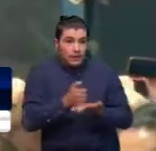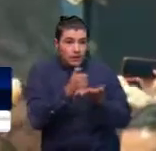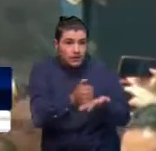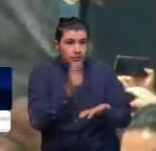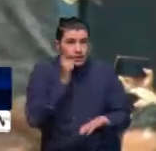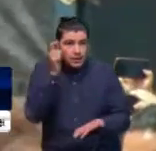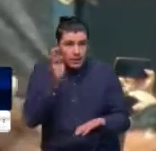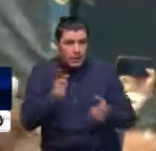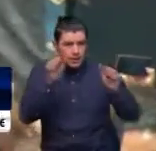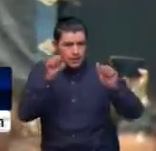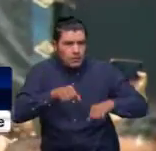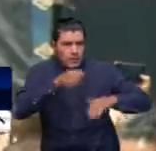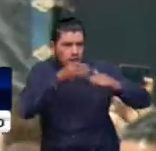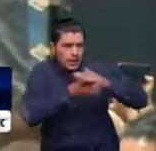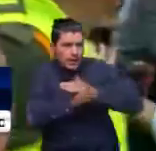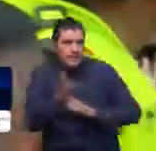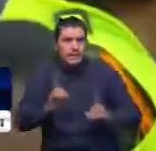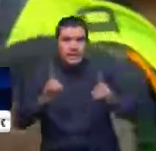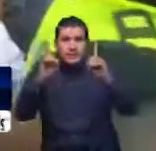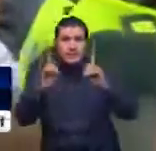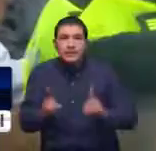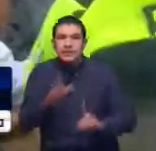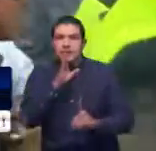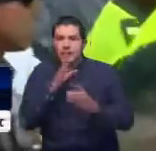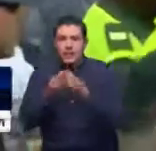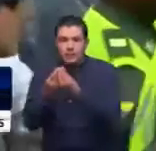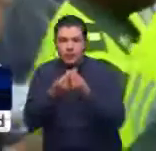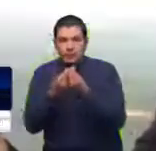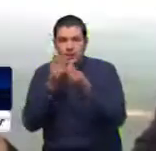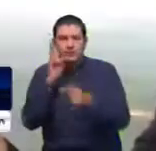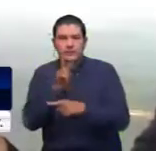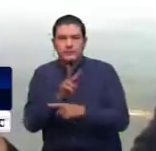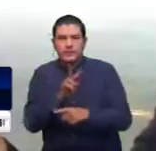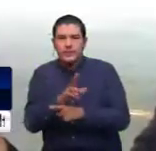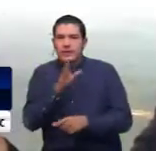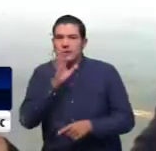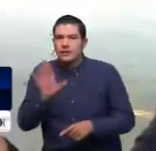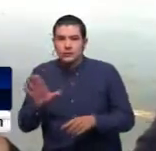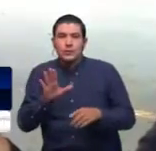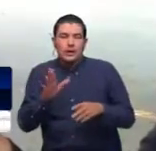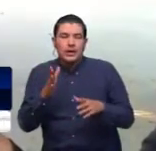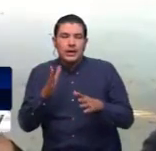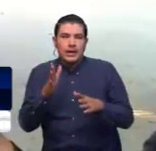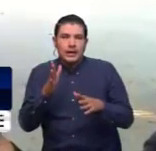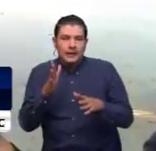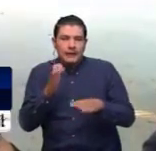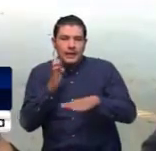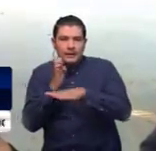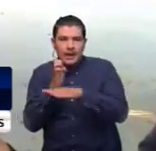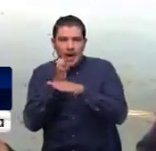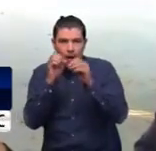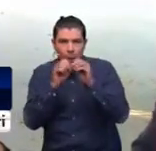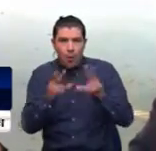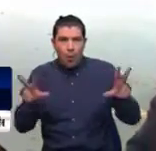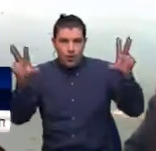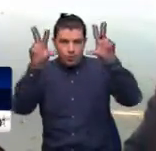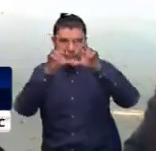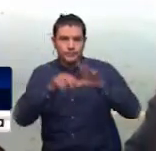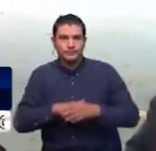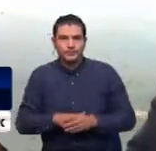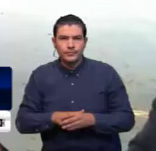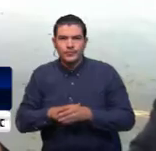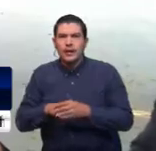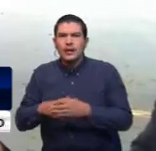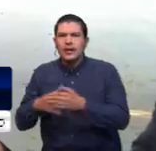ingresar, según lo defina el Consejo de Seguridad de la ONU. Esto lo que va a hacer es llenar de argumentos a